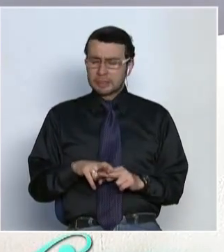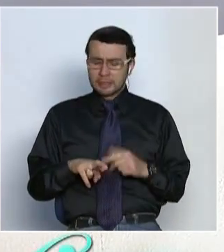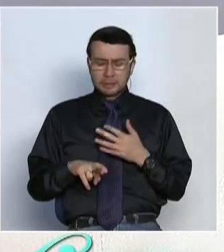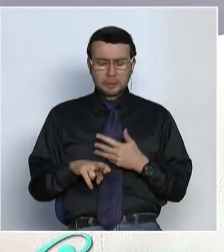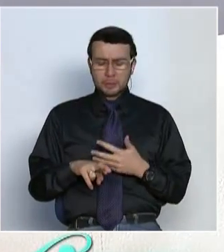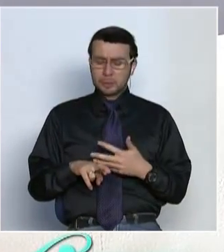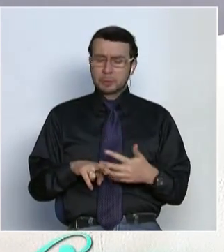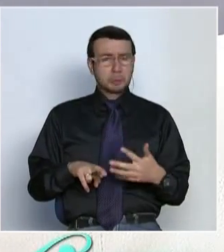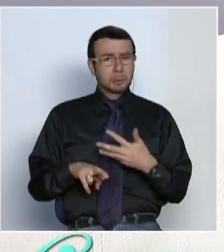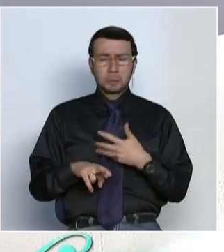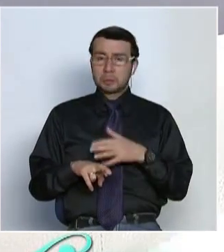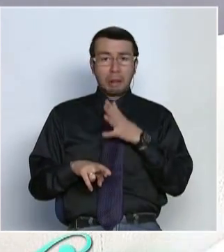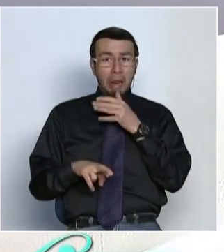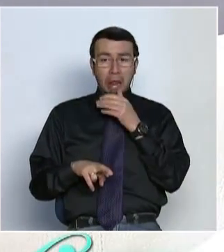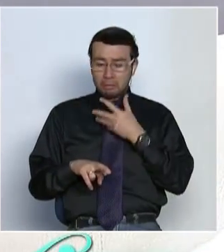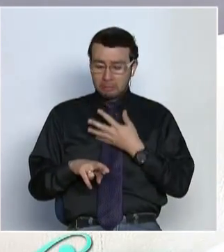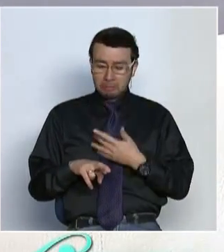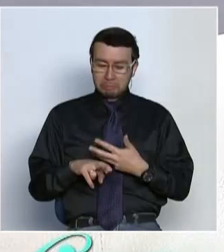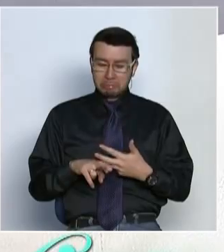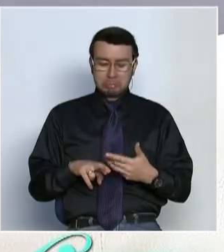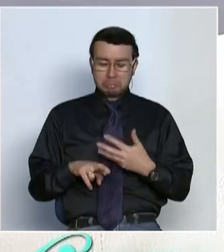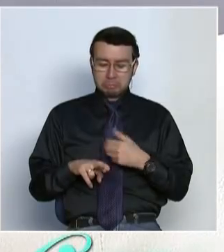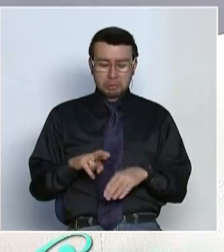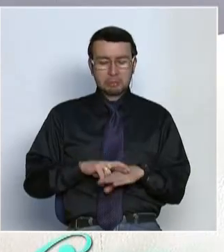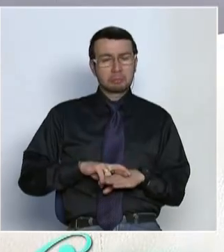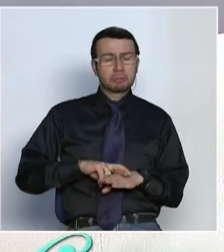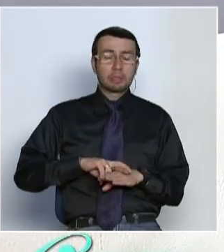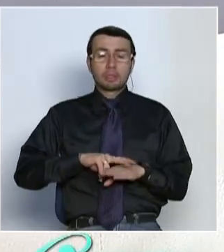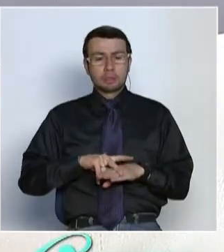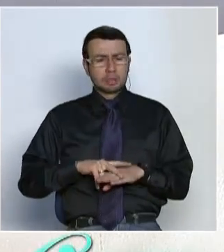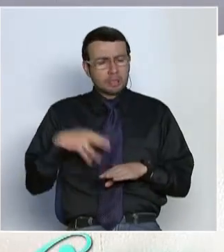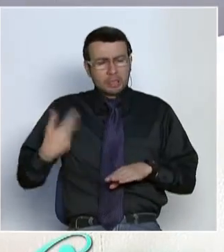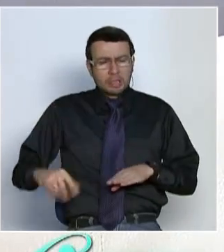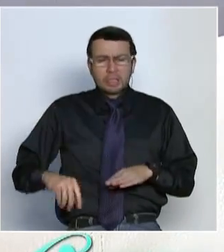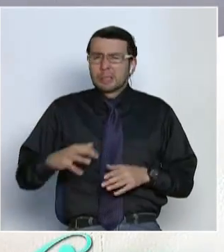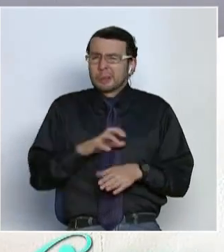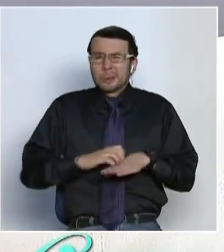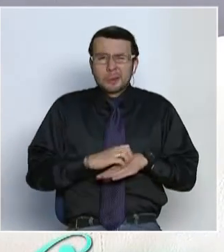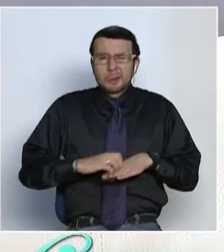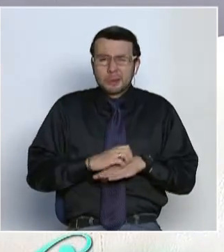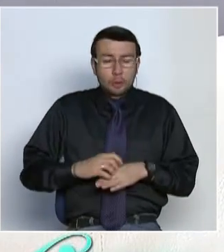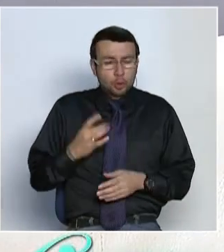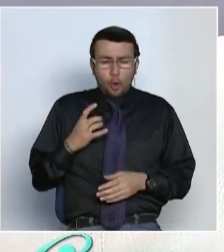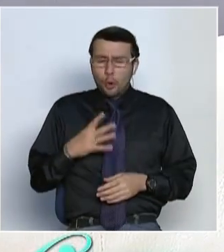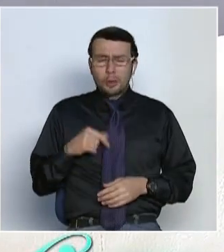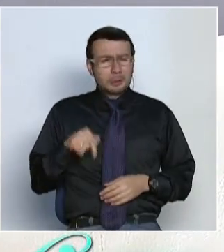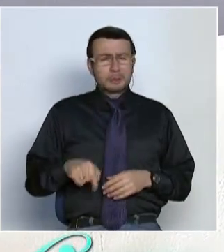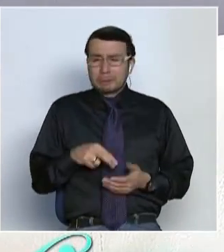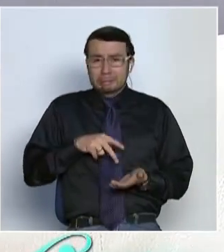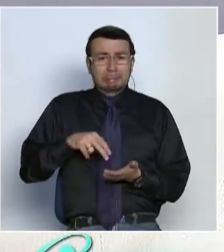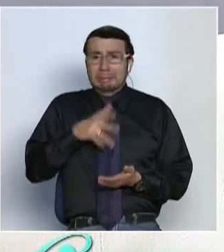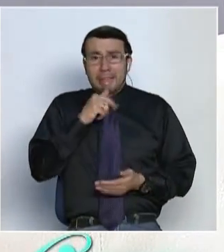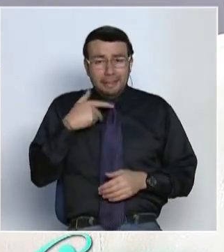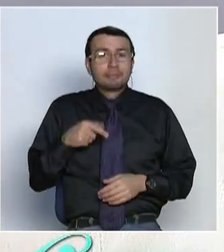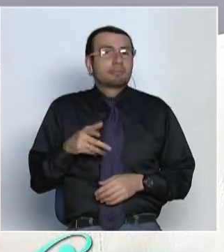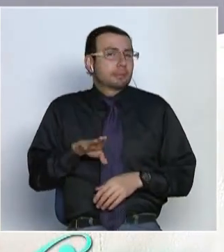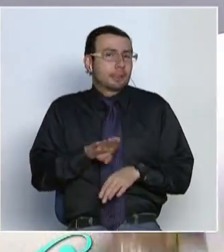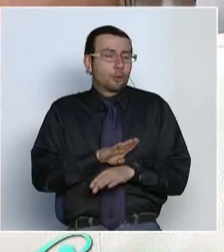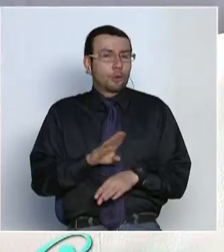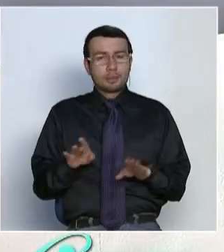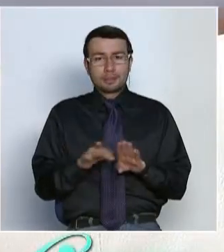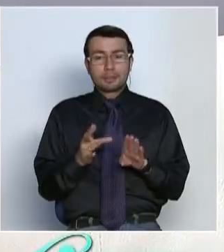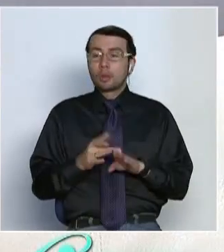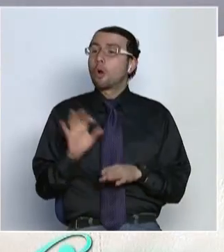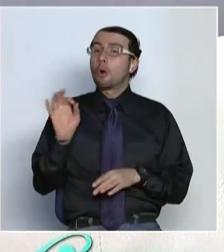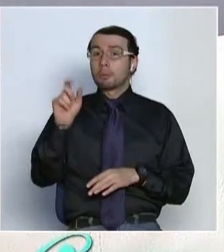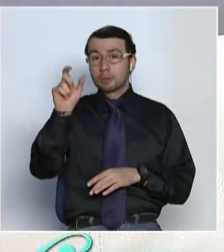después va a estirar la pierna y está entumecida como si tuviera eso lleno de agujas y el dolor es intenso que no le permite caminar. O lo que le pasa al borracho